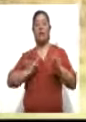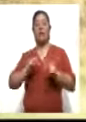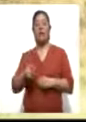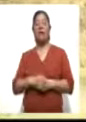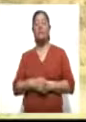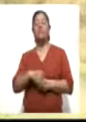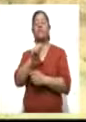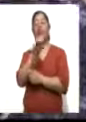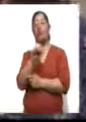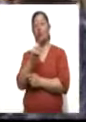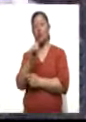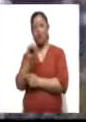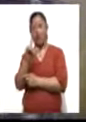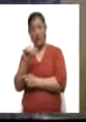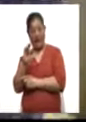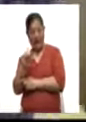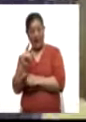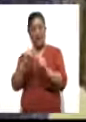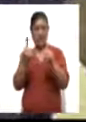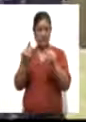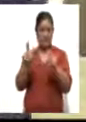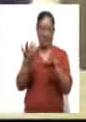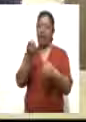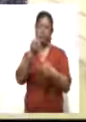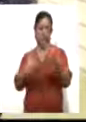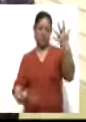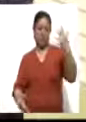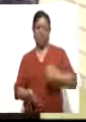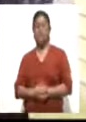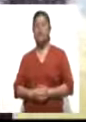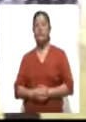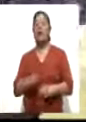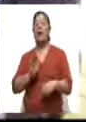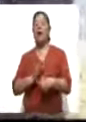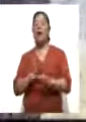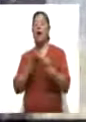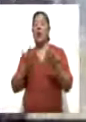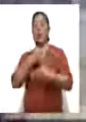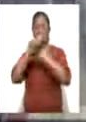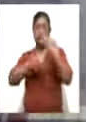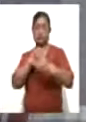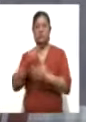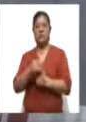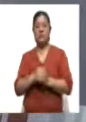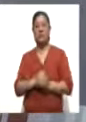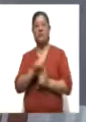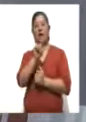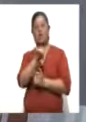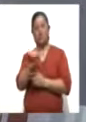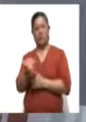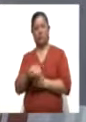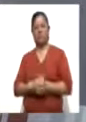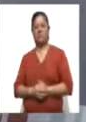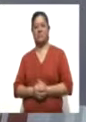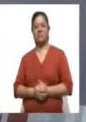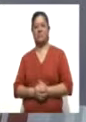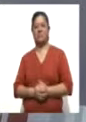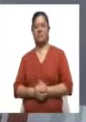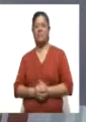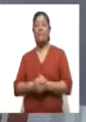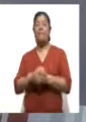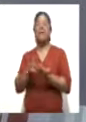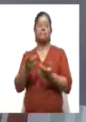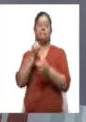y Tlaxcala. Con información de Adán Morales, Ahora Noticias. Le informo también